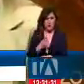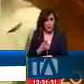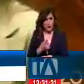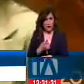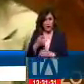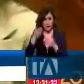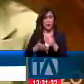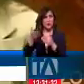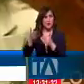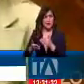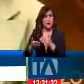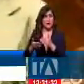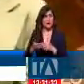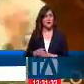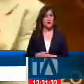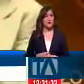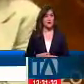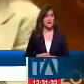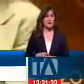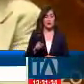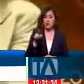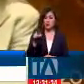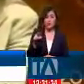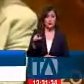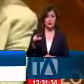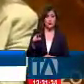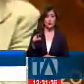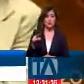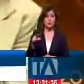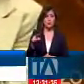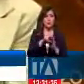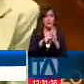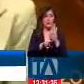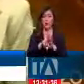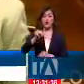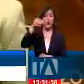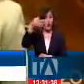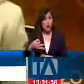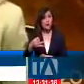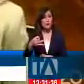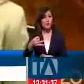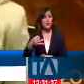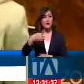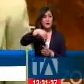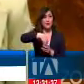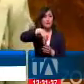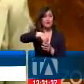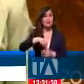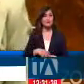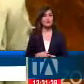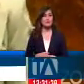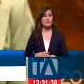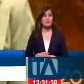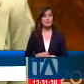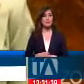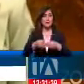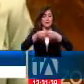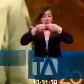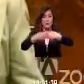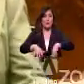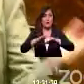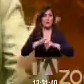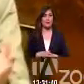fatal implica que si tú no cumples lo que está dispuesto en la norma dentro del mismo, pierdes las